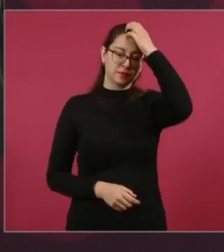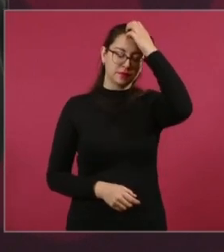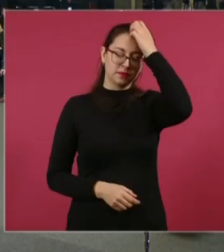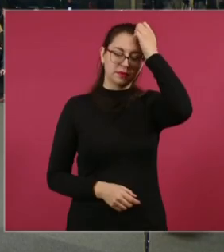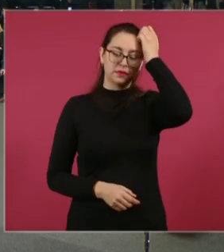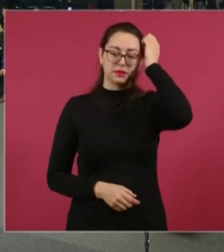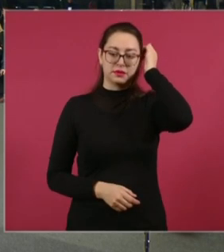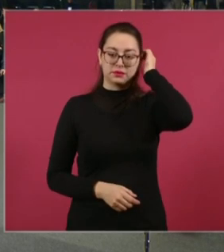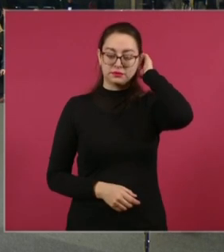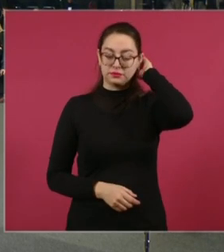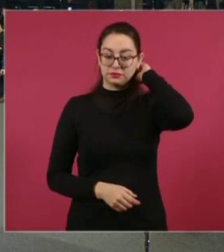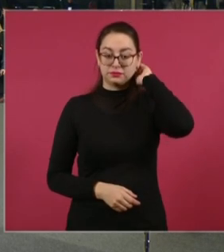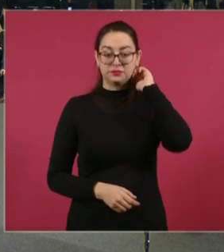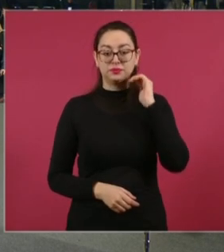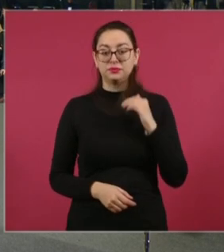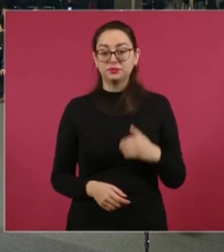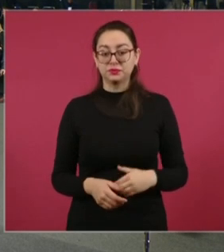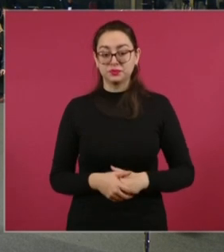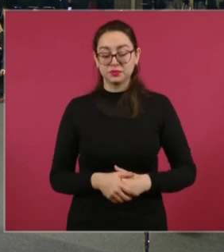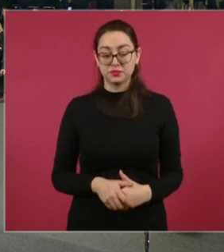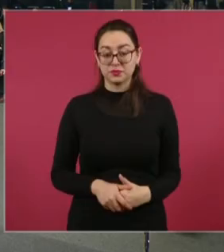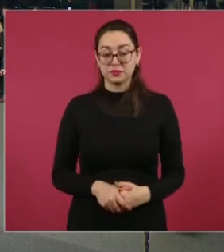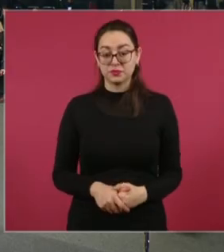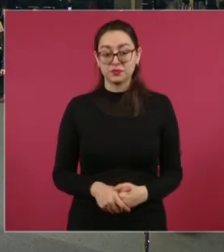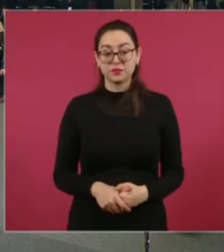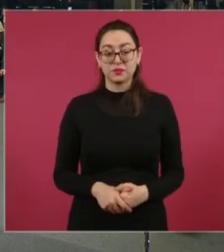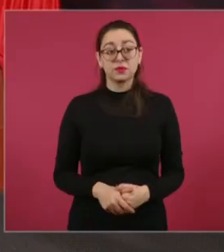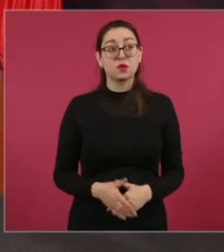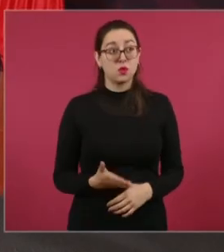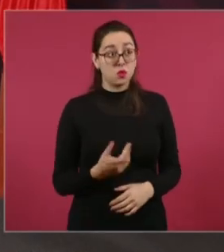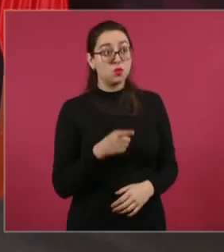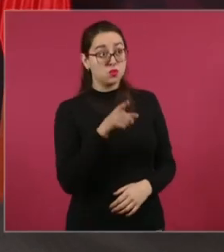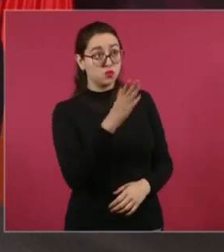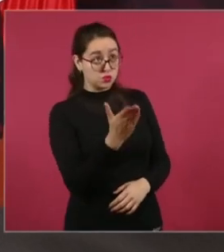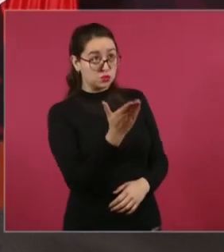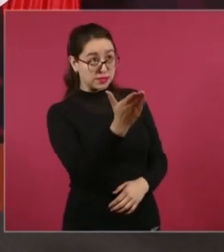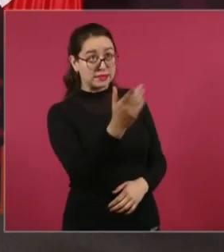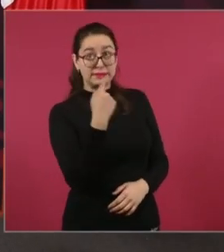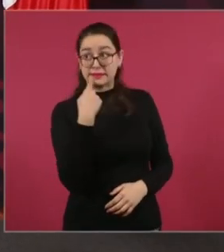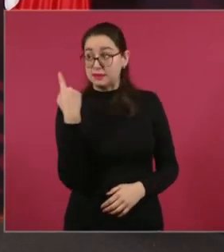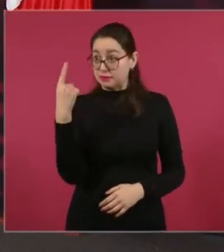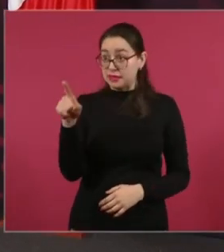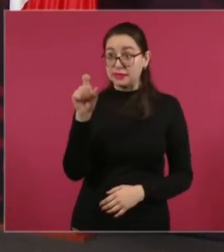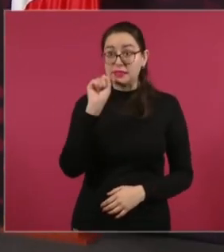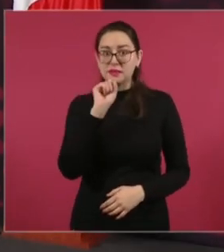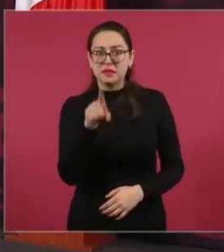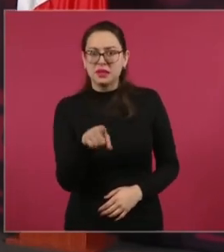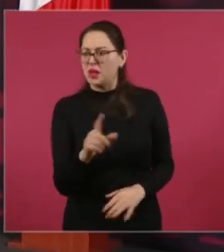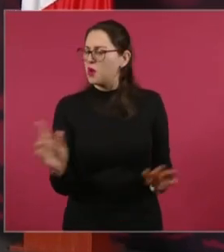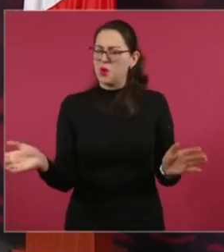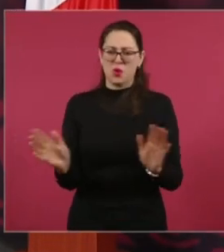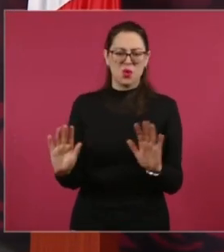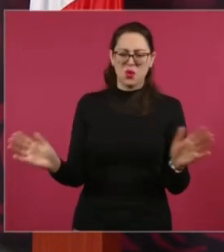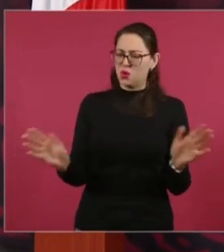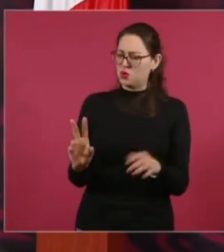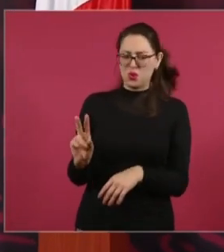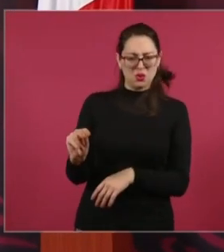No, no, no, no, no, porque siempre he dicho,